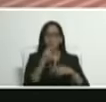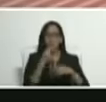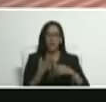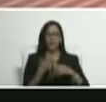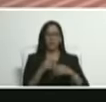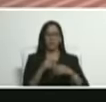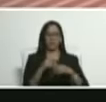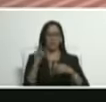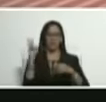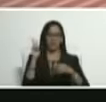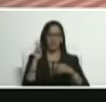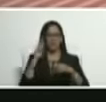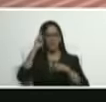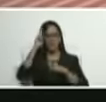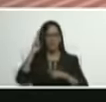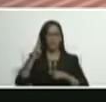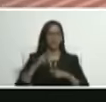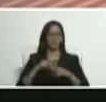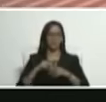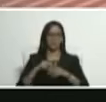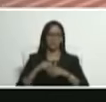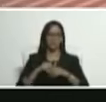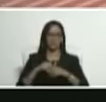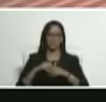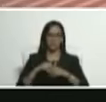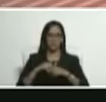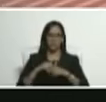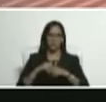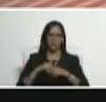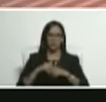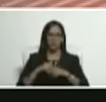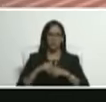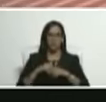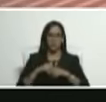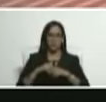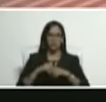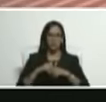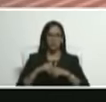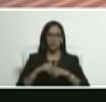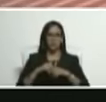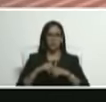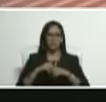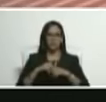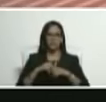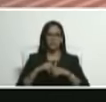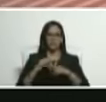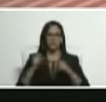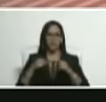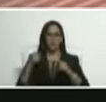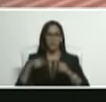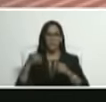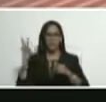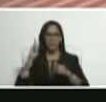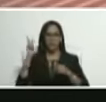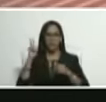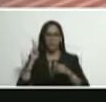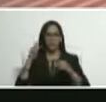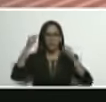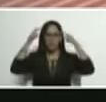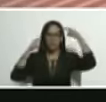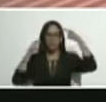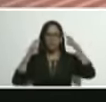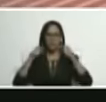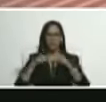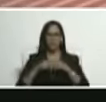respeto, irrespetuosa, ofensiva, cuando le dijo al pueblo mayoritario de Venezuela, Chávez se les murió